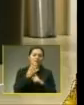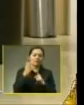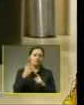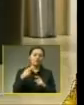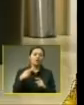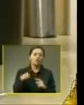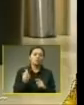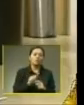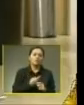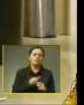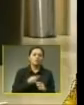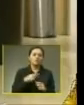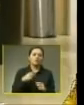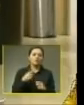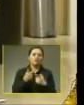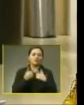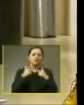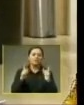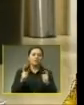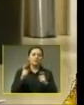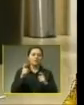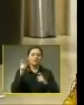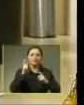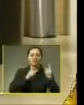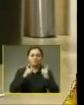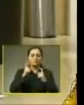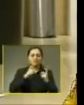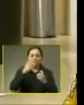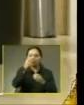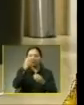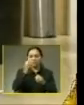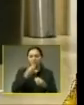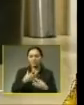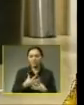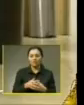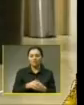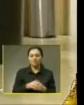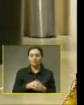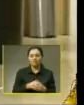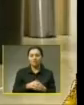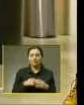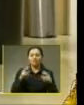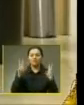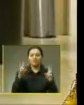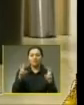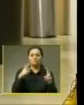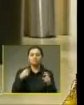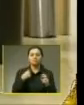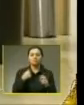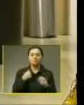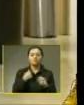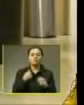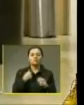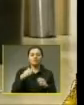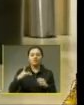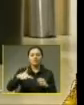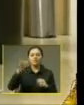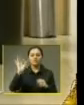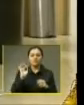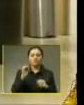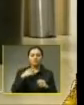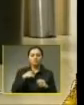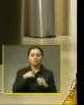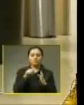de expresar, de decidir, de informarnos. Términos como los que encontramos en este artículo, que son vagos